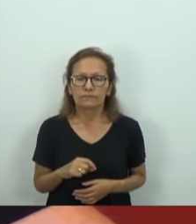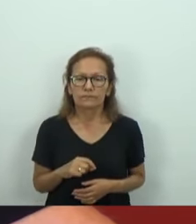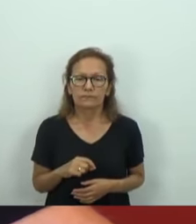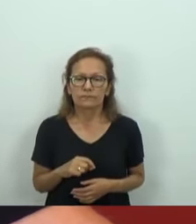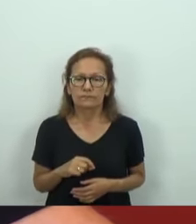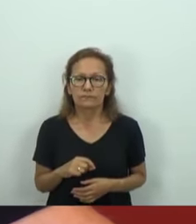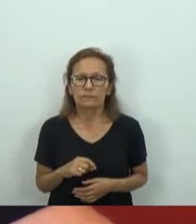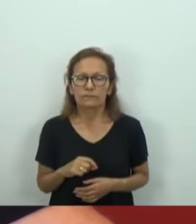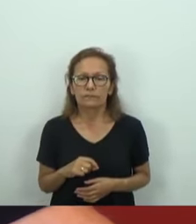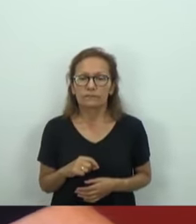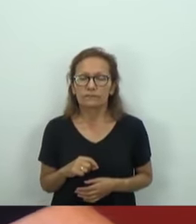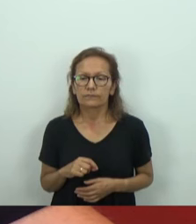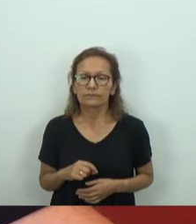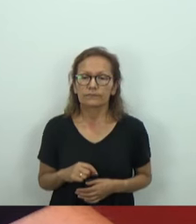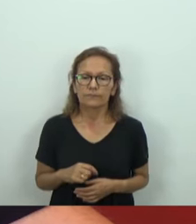Y